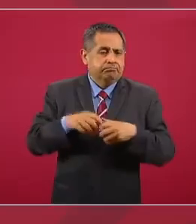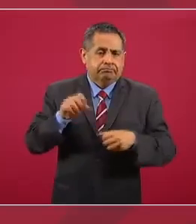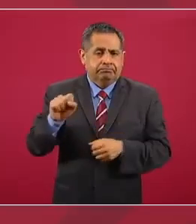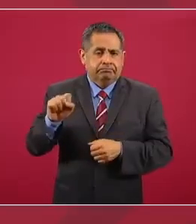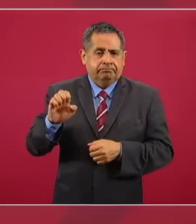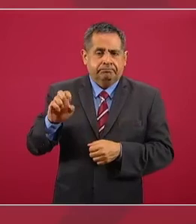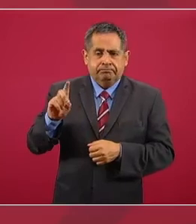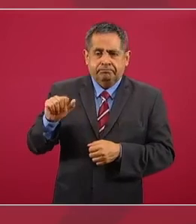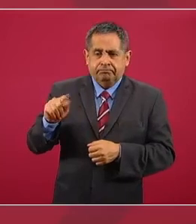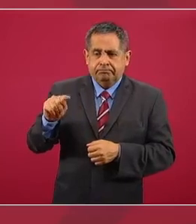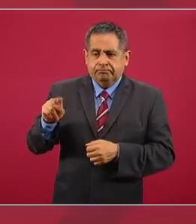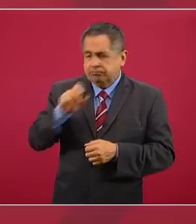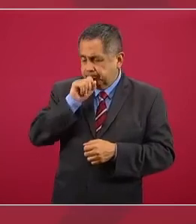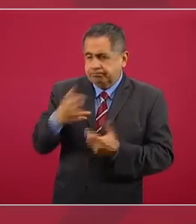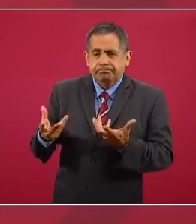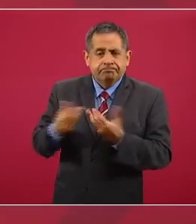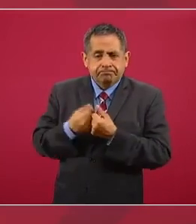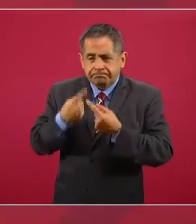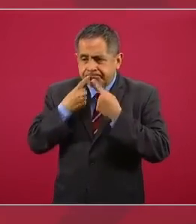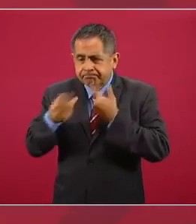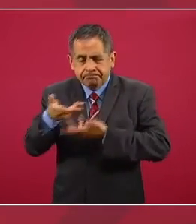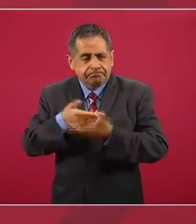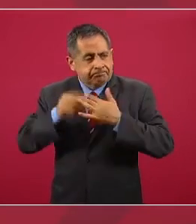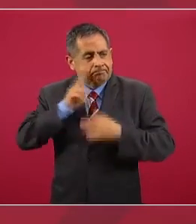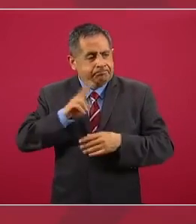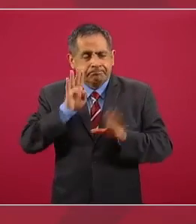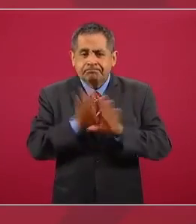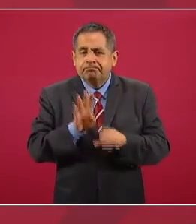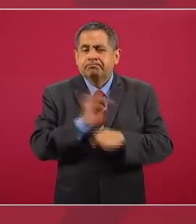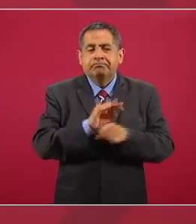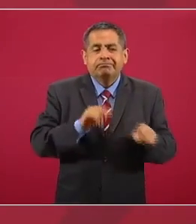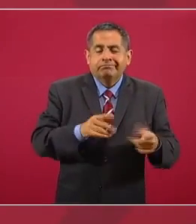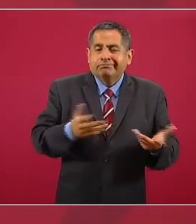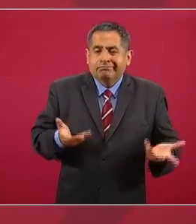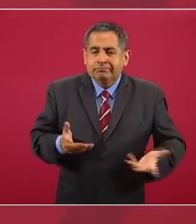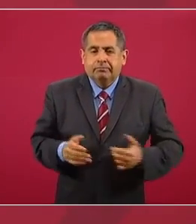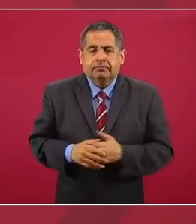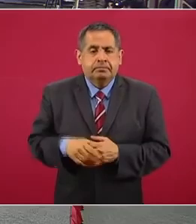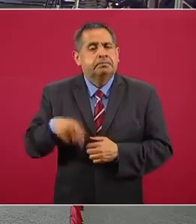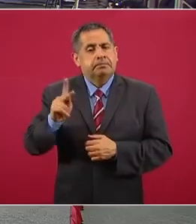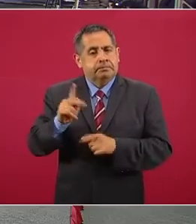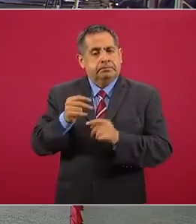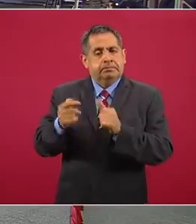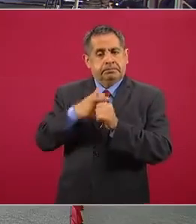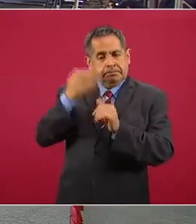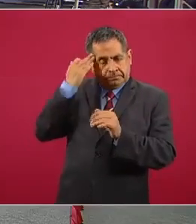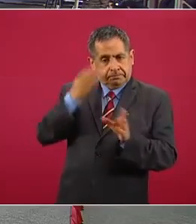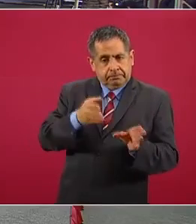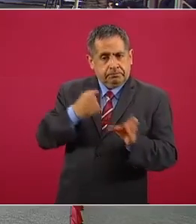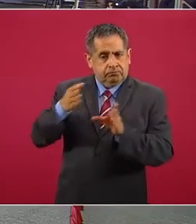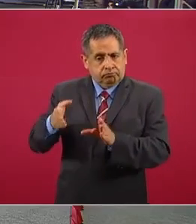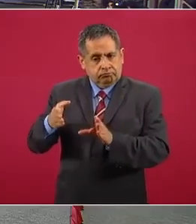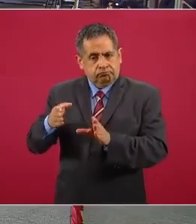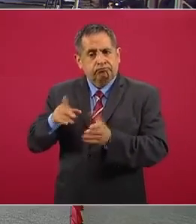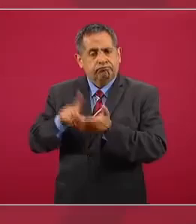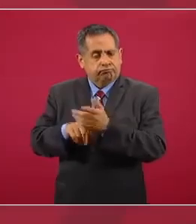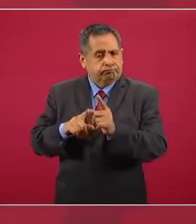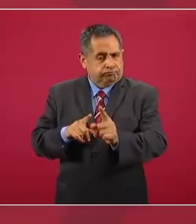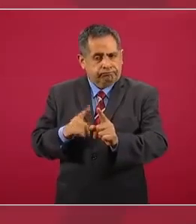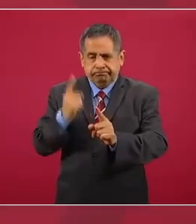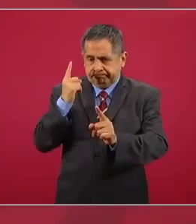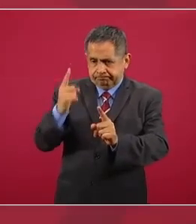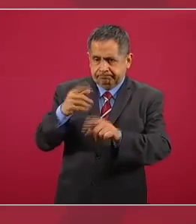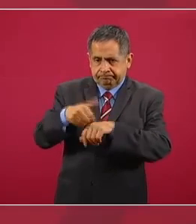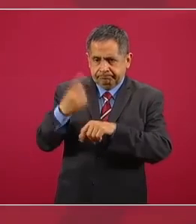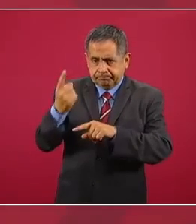que ya está en la mesa también desarrollando esto. Pero esta primera etapa de atención,